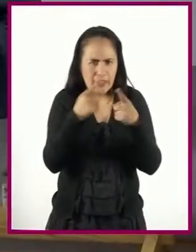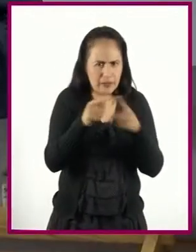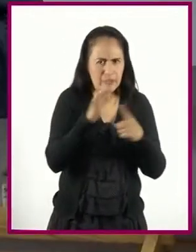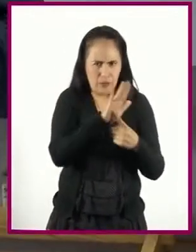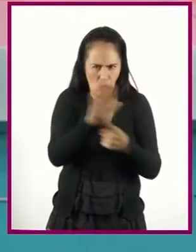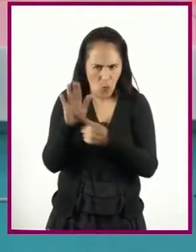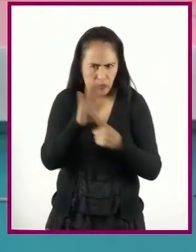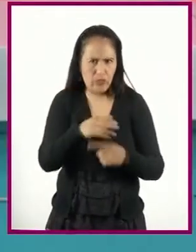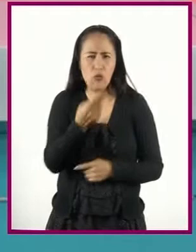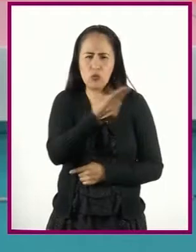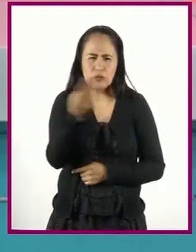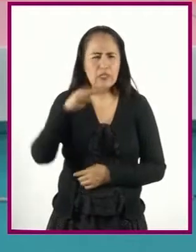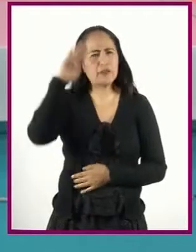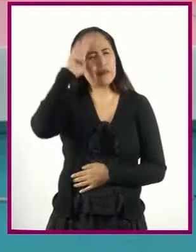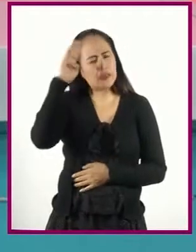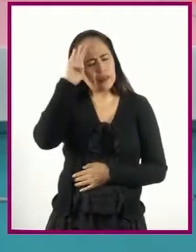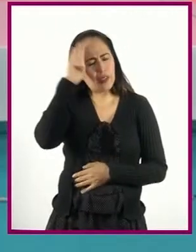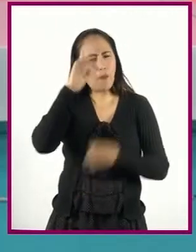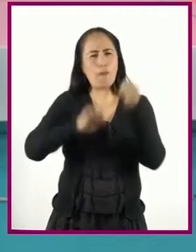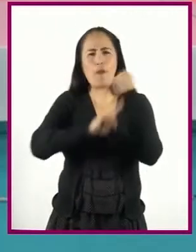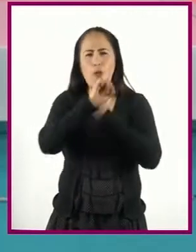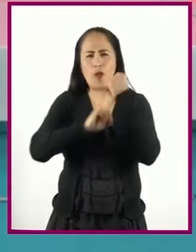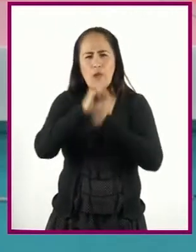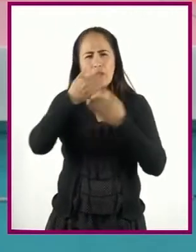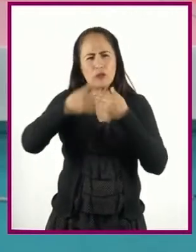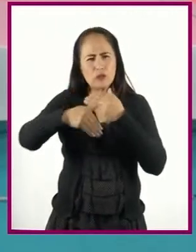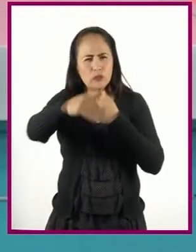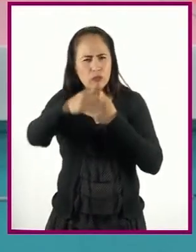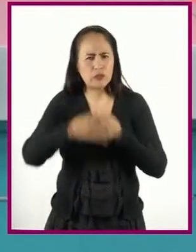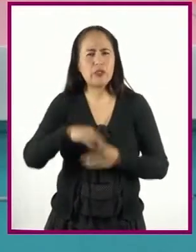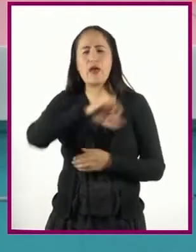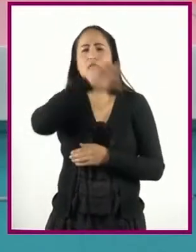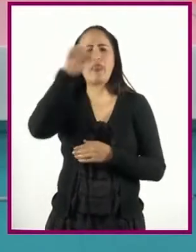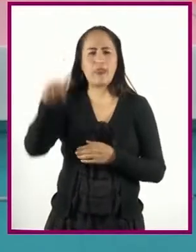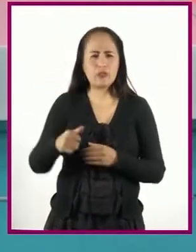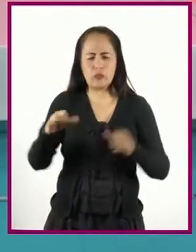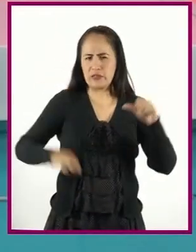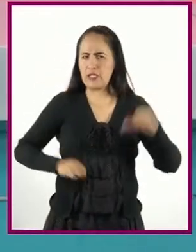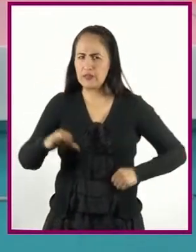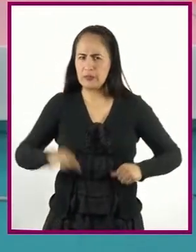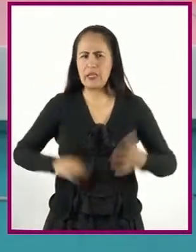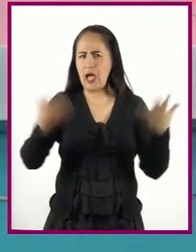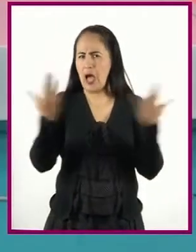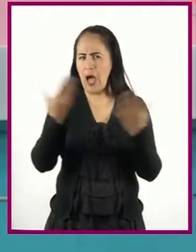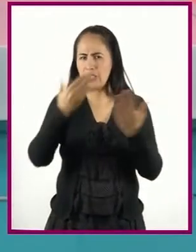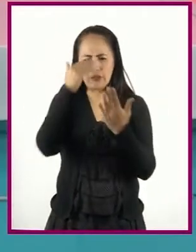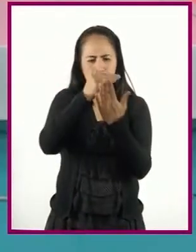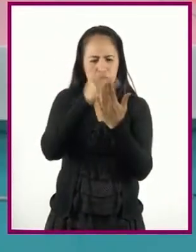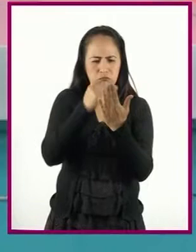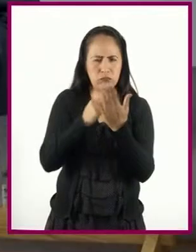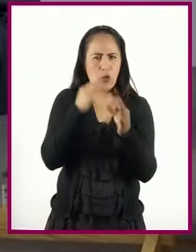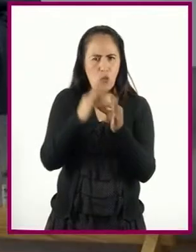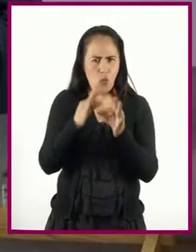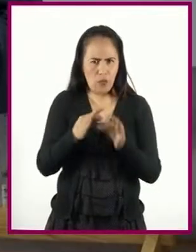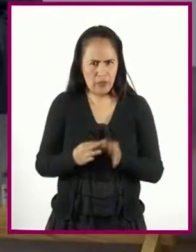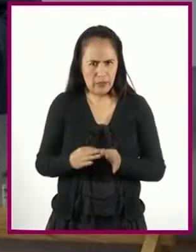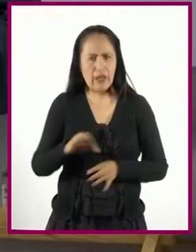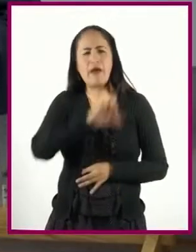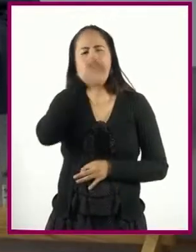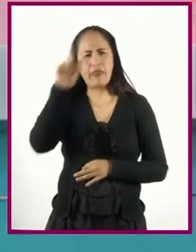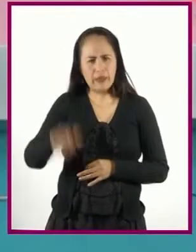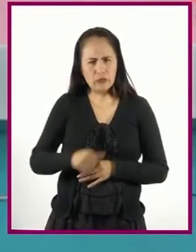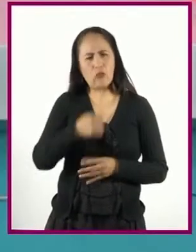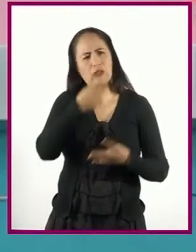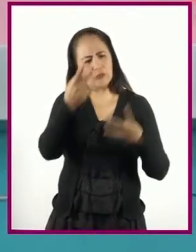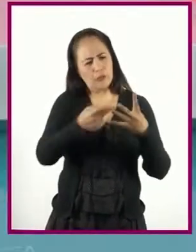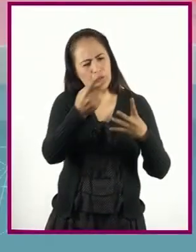Reflexionen en torno a los problemas que se presentarán y desarrollen las actividades planteadas. Así podrán resolver los cuestionamientos con respecto al